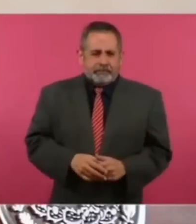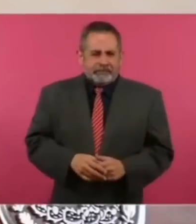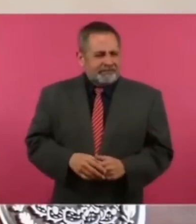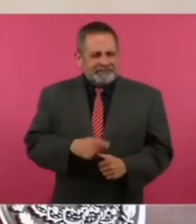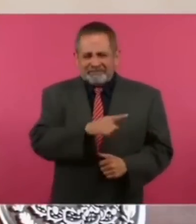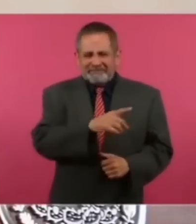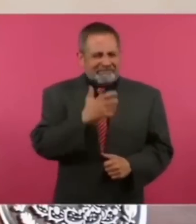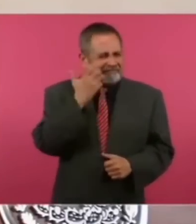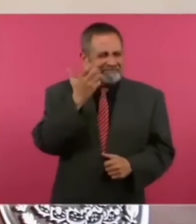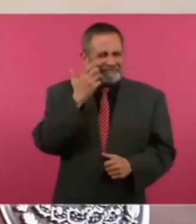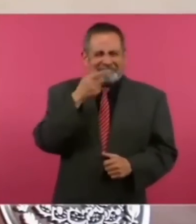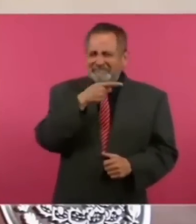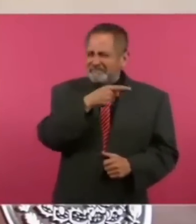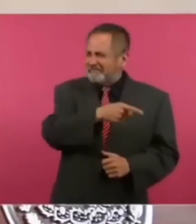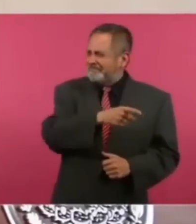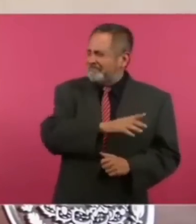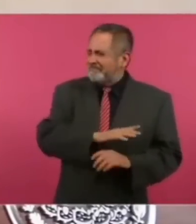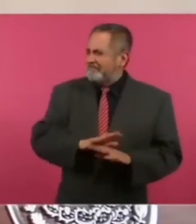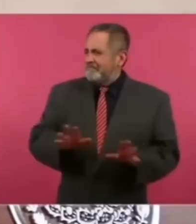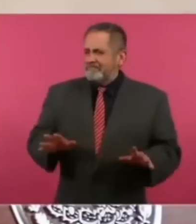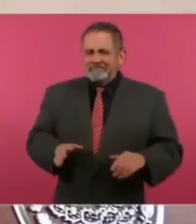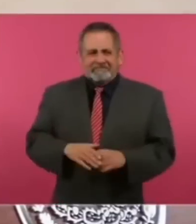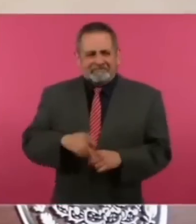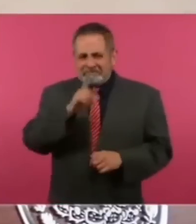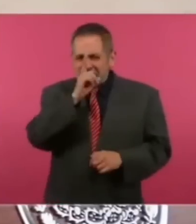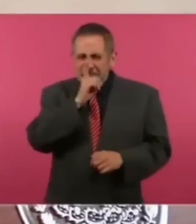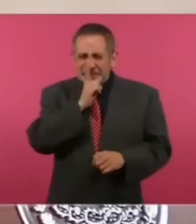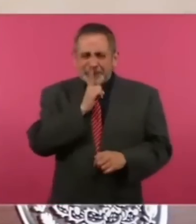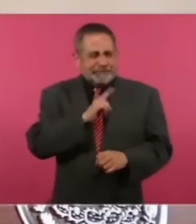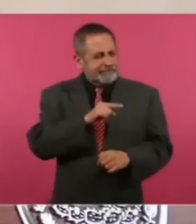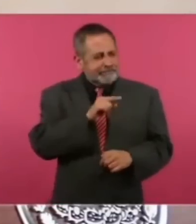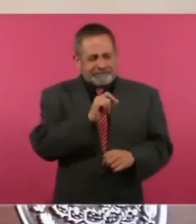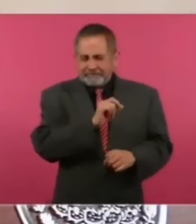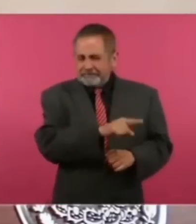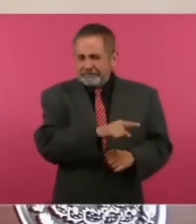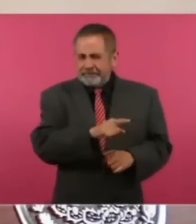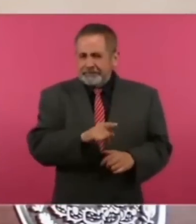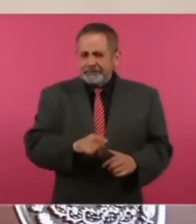la mala fe, la mentira, ¿no?